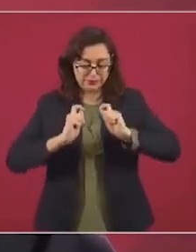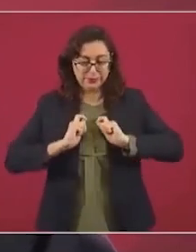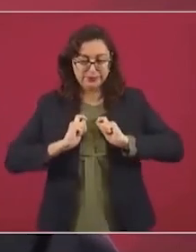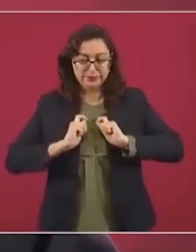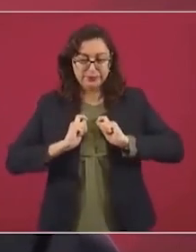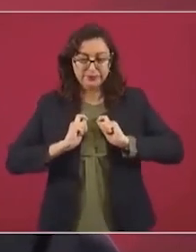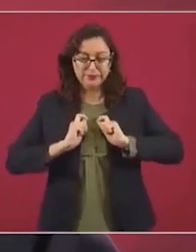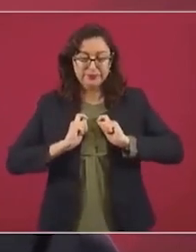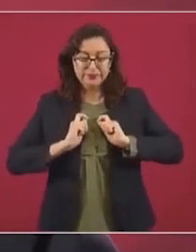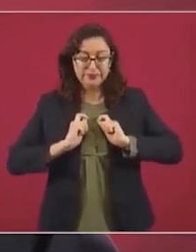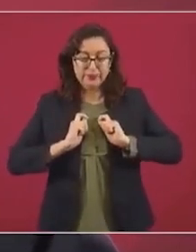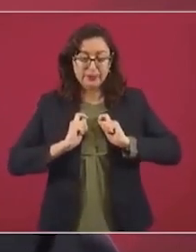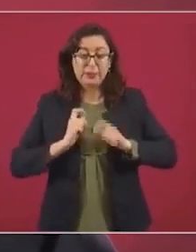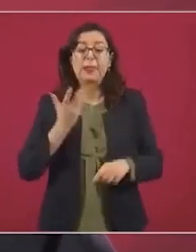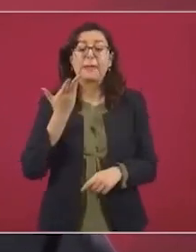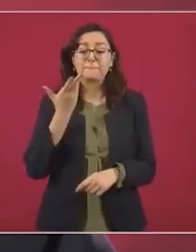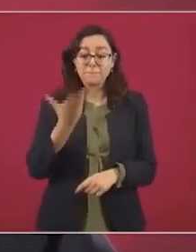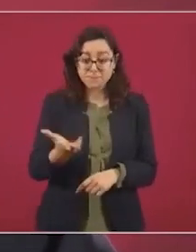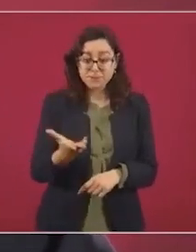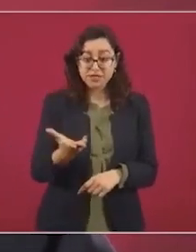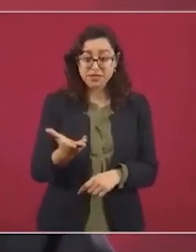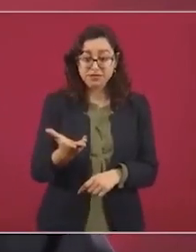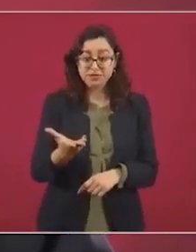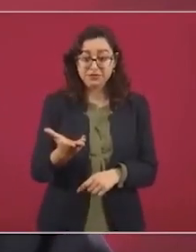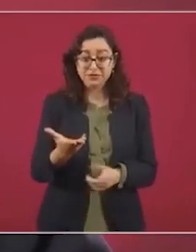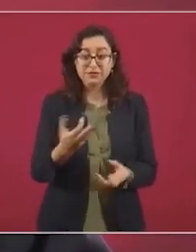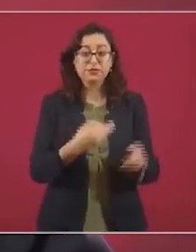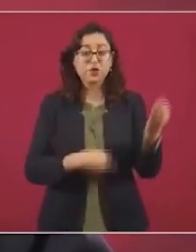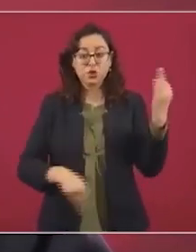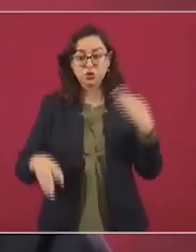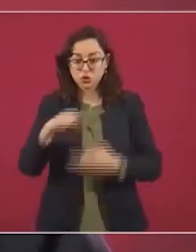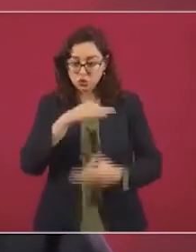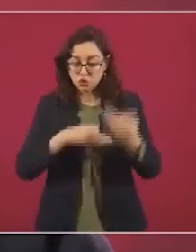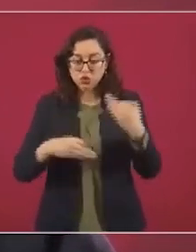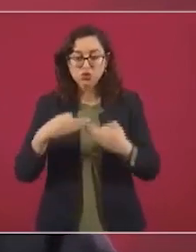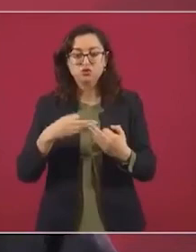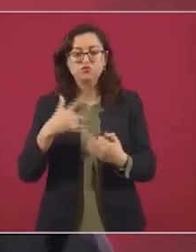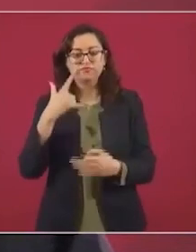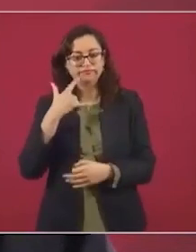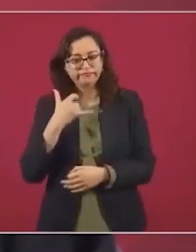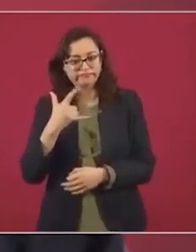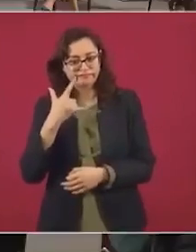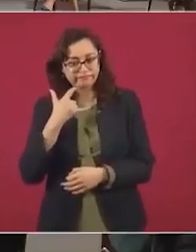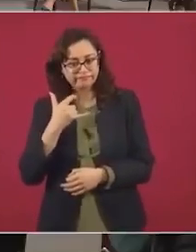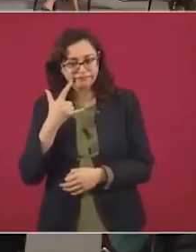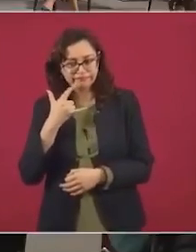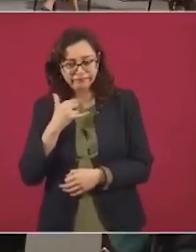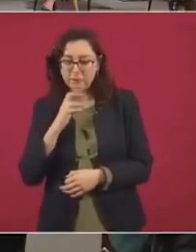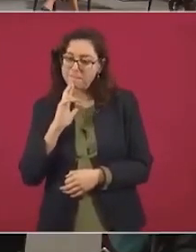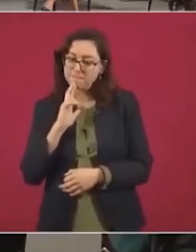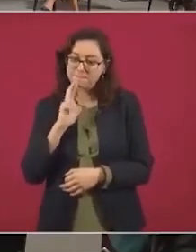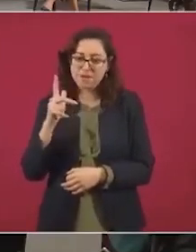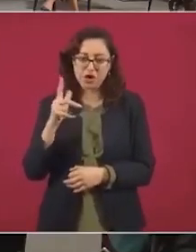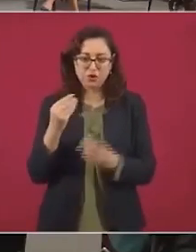solicito que todos pongamos lo mejor de nosotros. Muchas gracias.